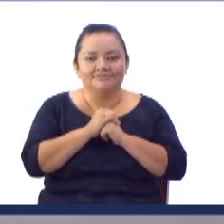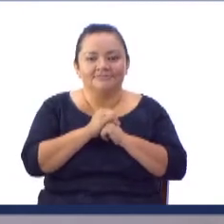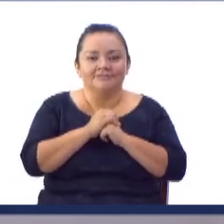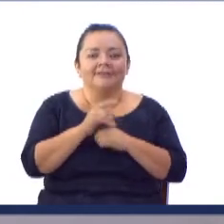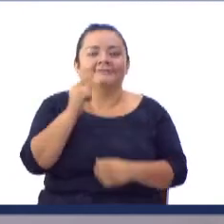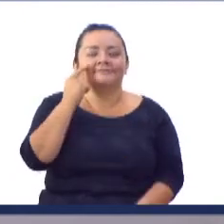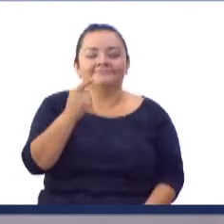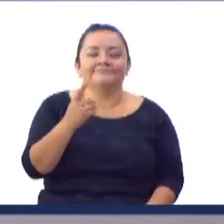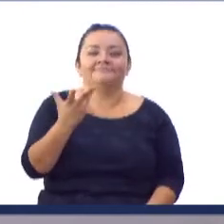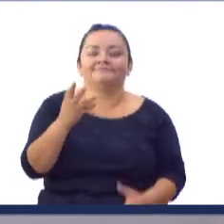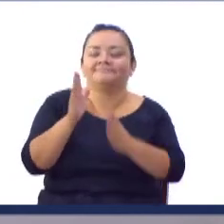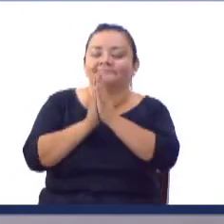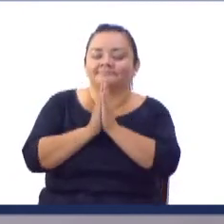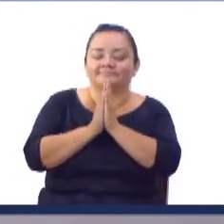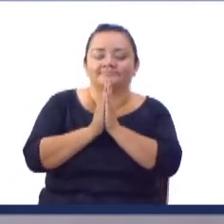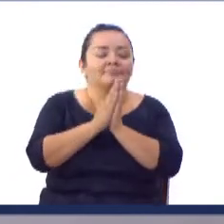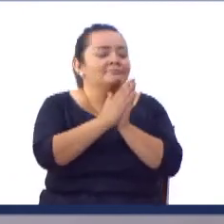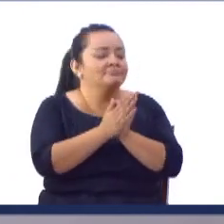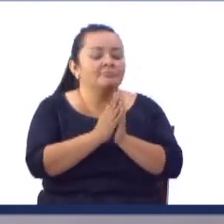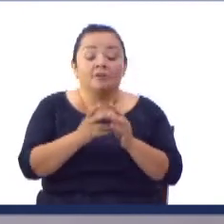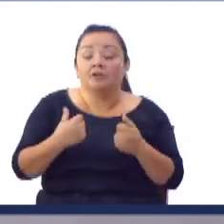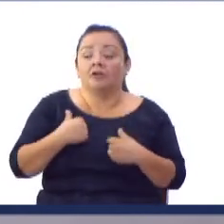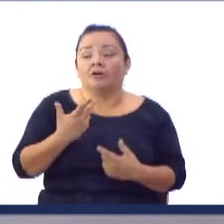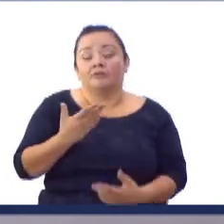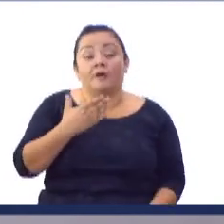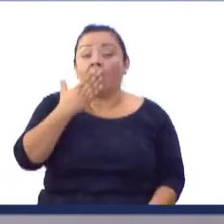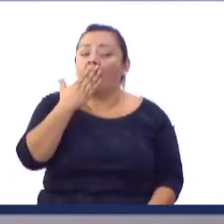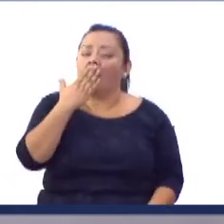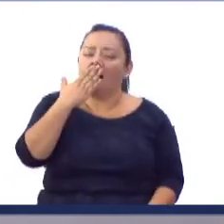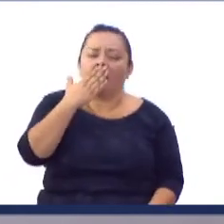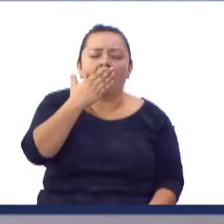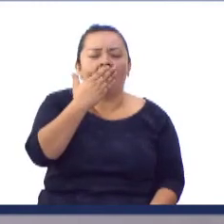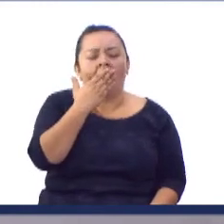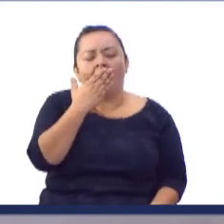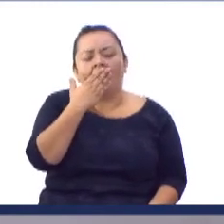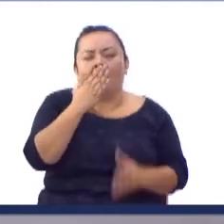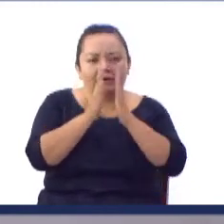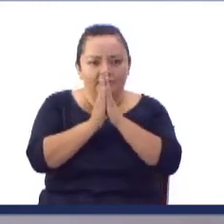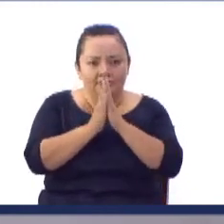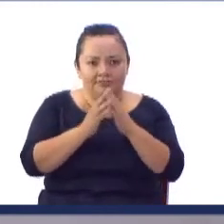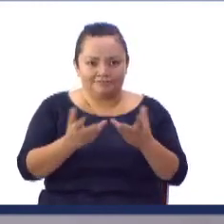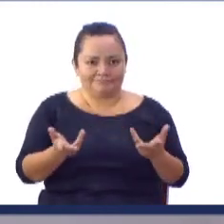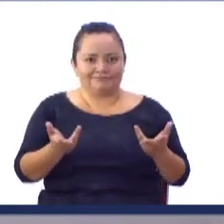y tal vez fue una donación no pues mire un gran sueño que me dio